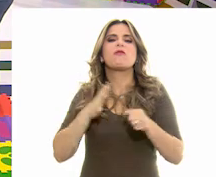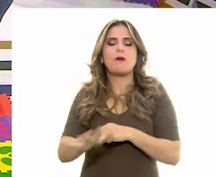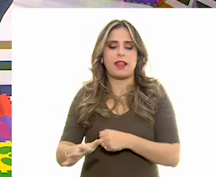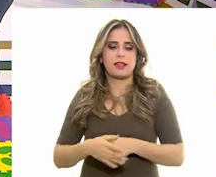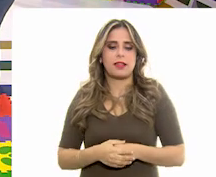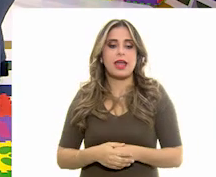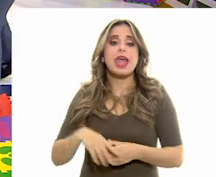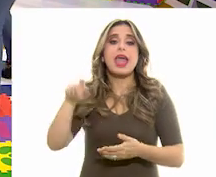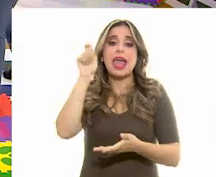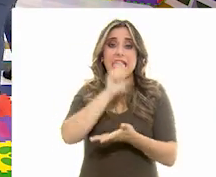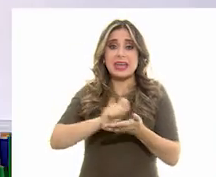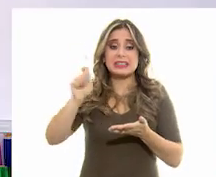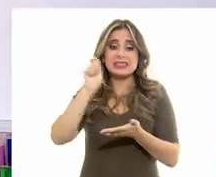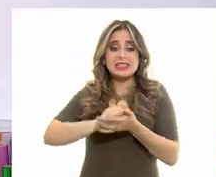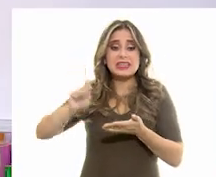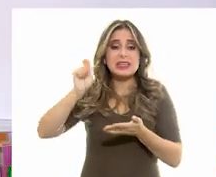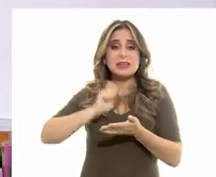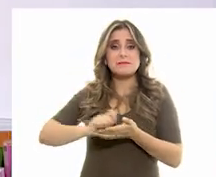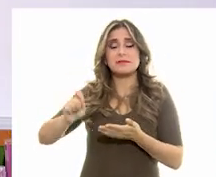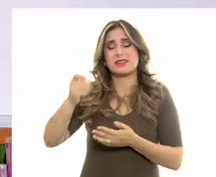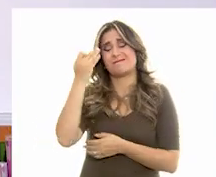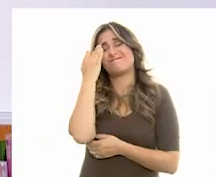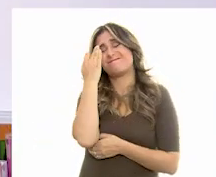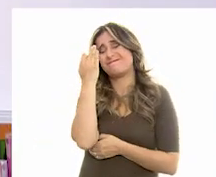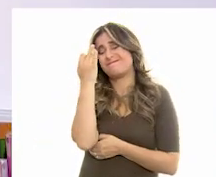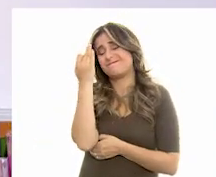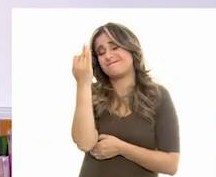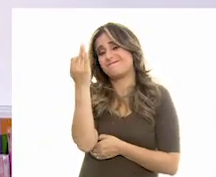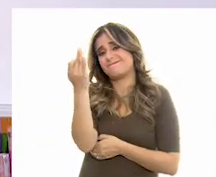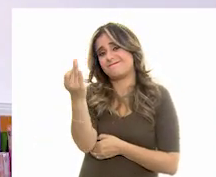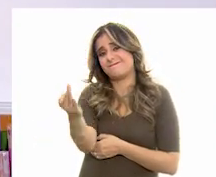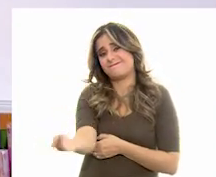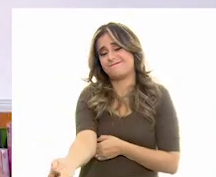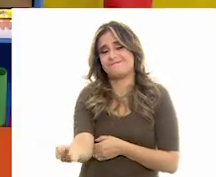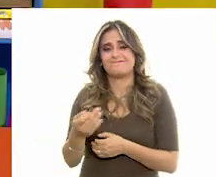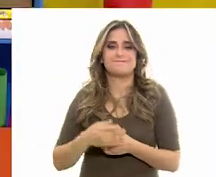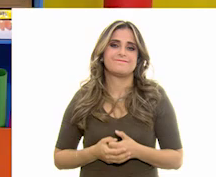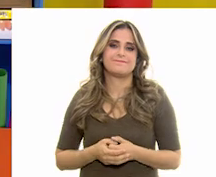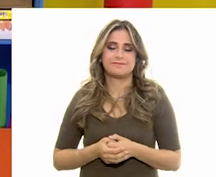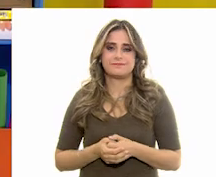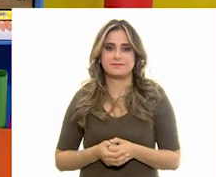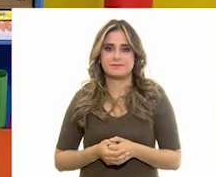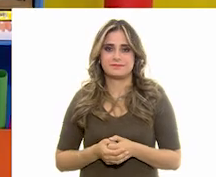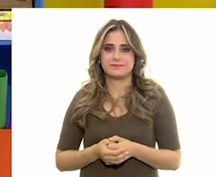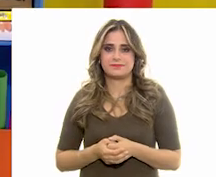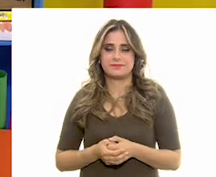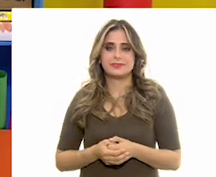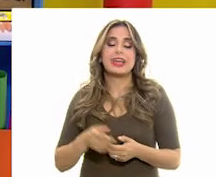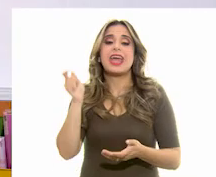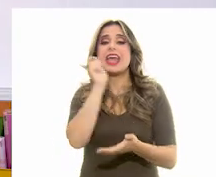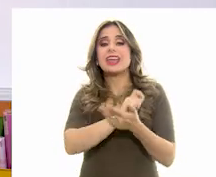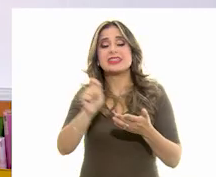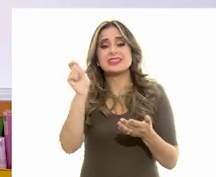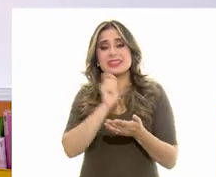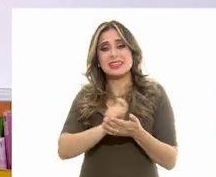dijeron un montón. Lleva tiempo. Escribir lleva tiempo.